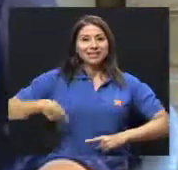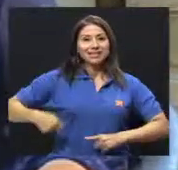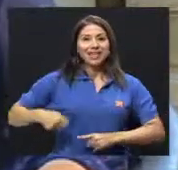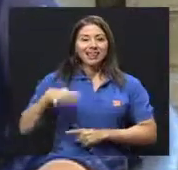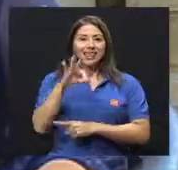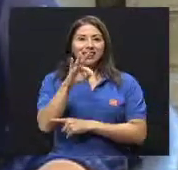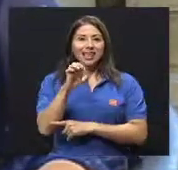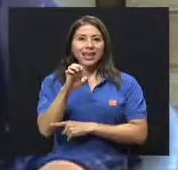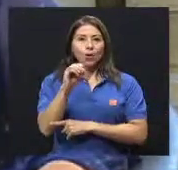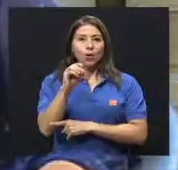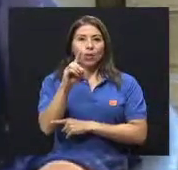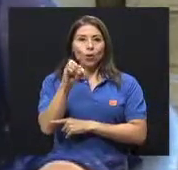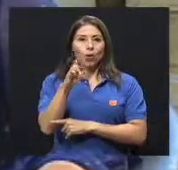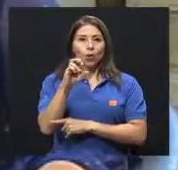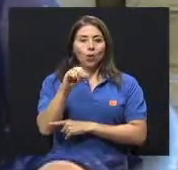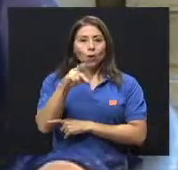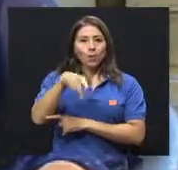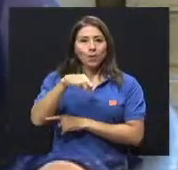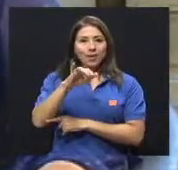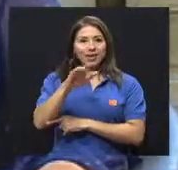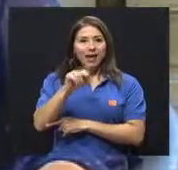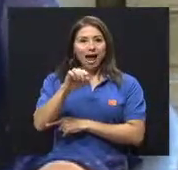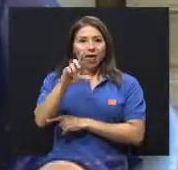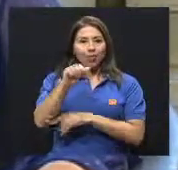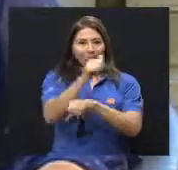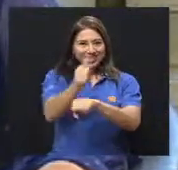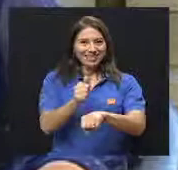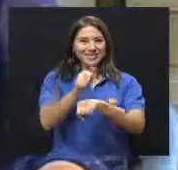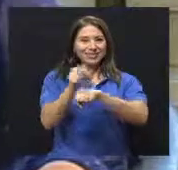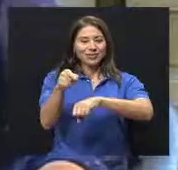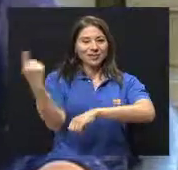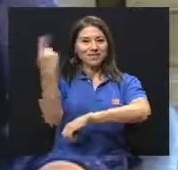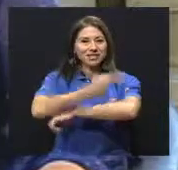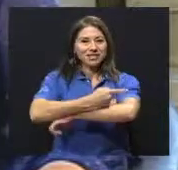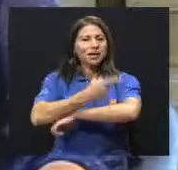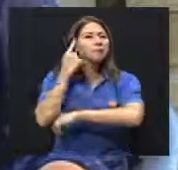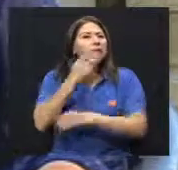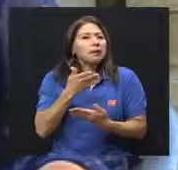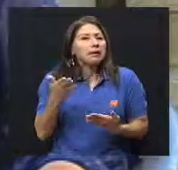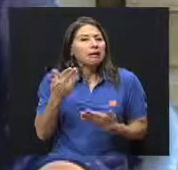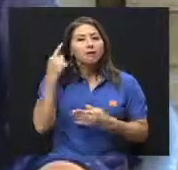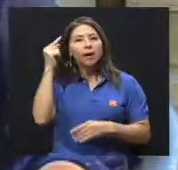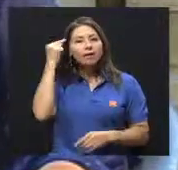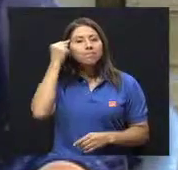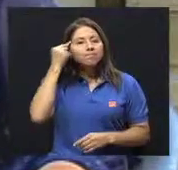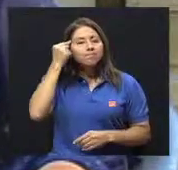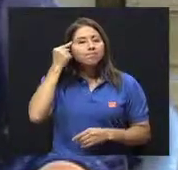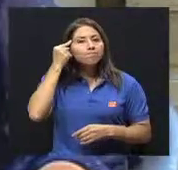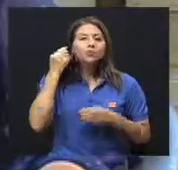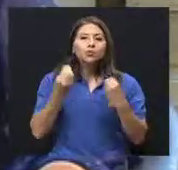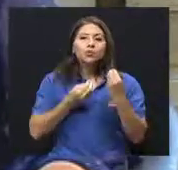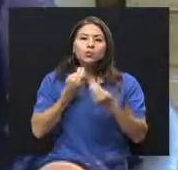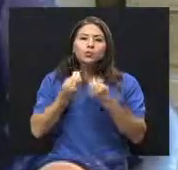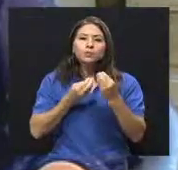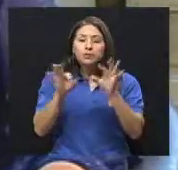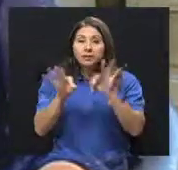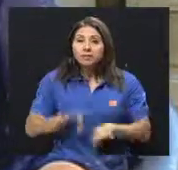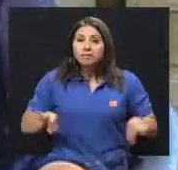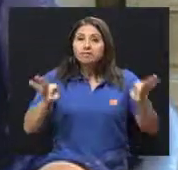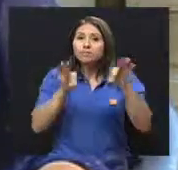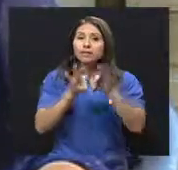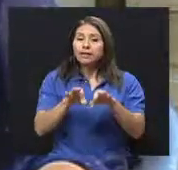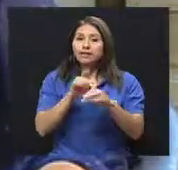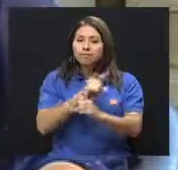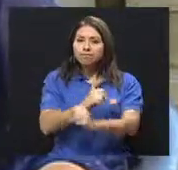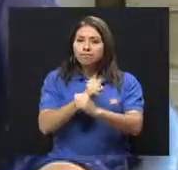estableció esta fecha y se aprovecha este día específicamente para ayudar a tomar conciencia sobre la importancia de